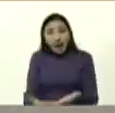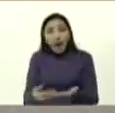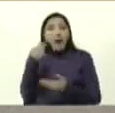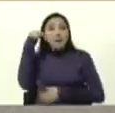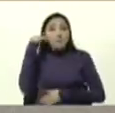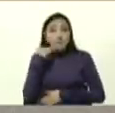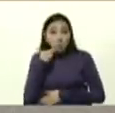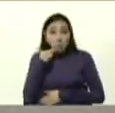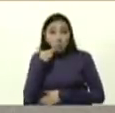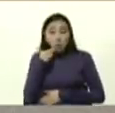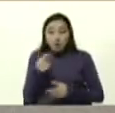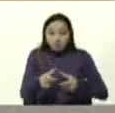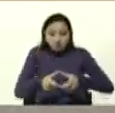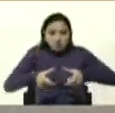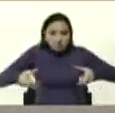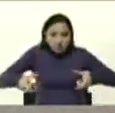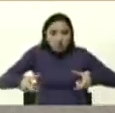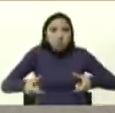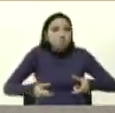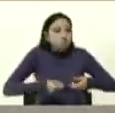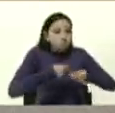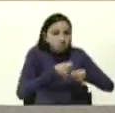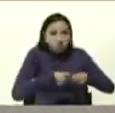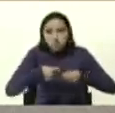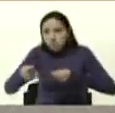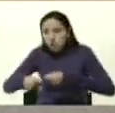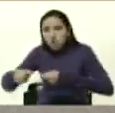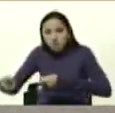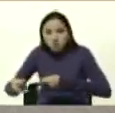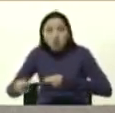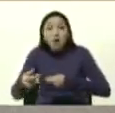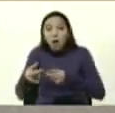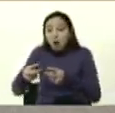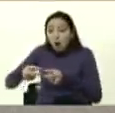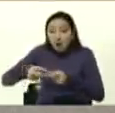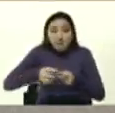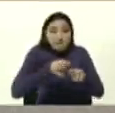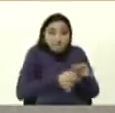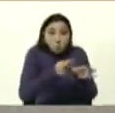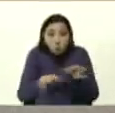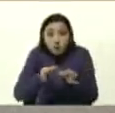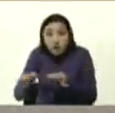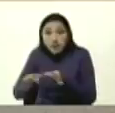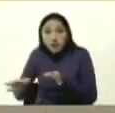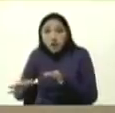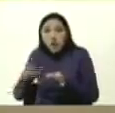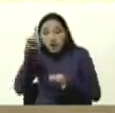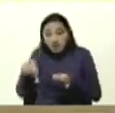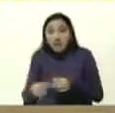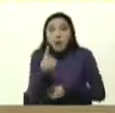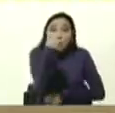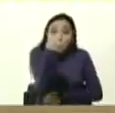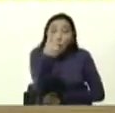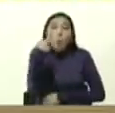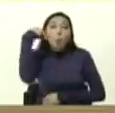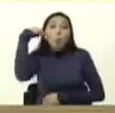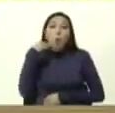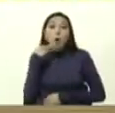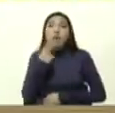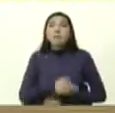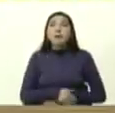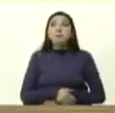bolívares en su expresión física, tanto monedas Vamos a tener monedas de un bolívar, creo que tienen